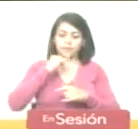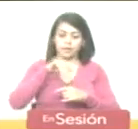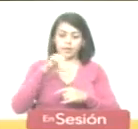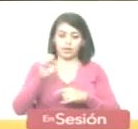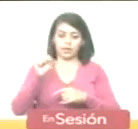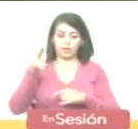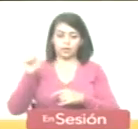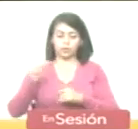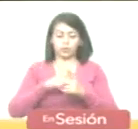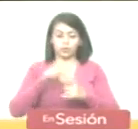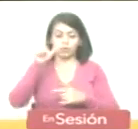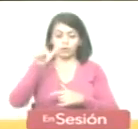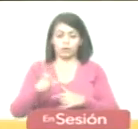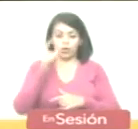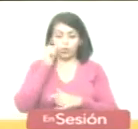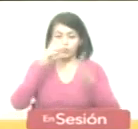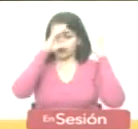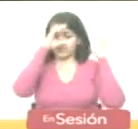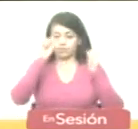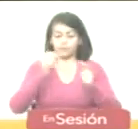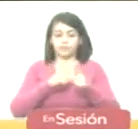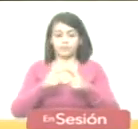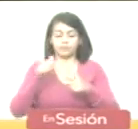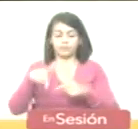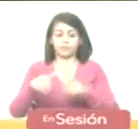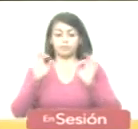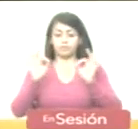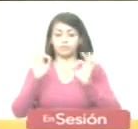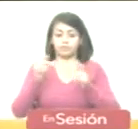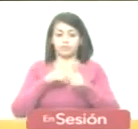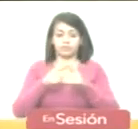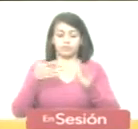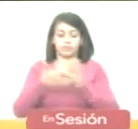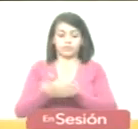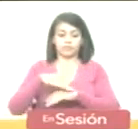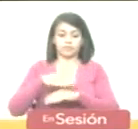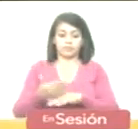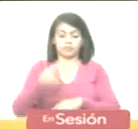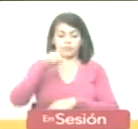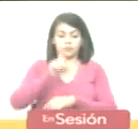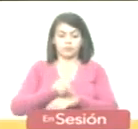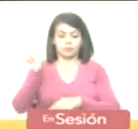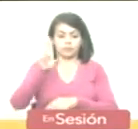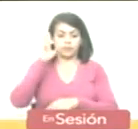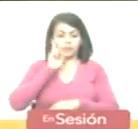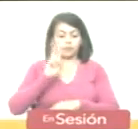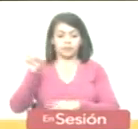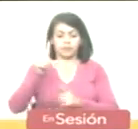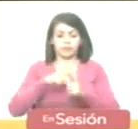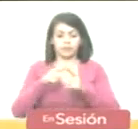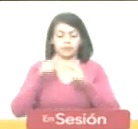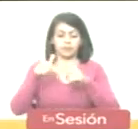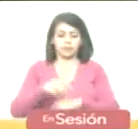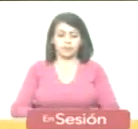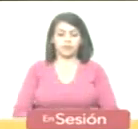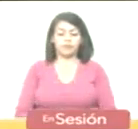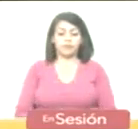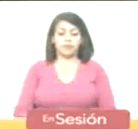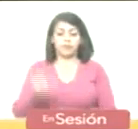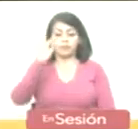Rafael Salazar Velázquez como embajador extraordinario y plenipotenciario de la República Bolivariana de Venezuela ante